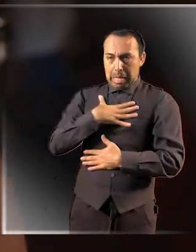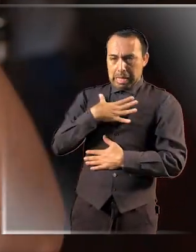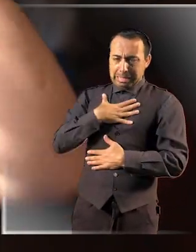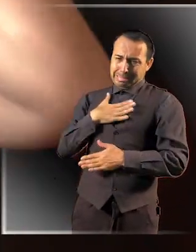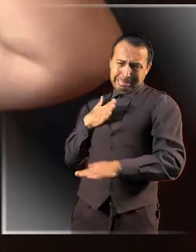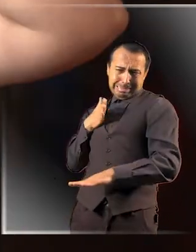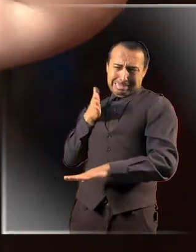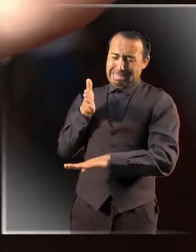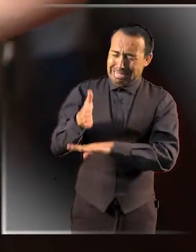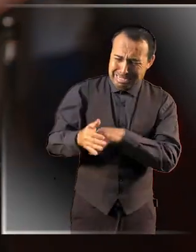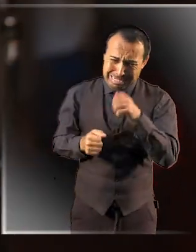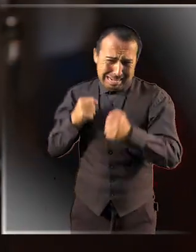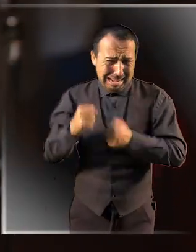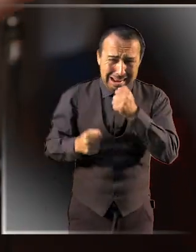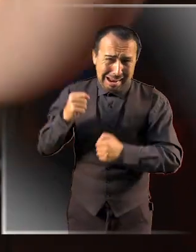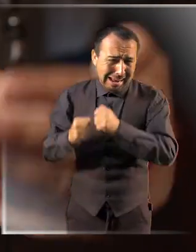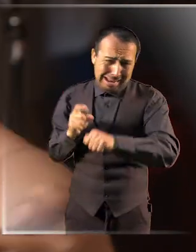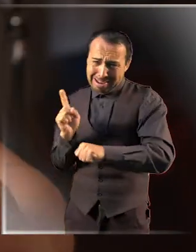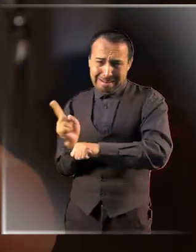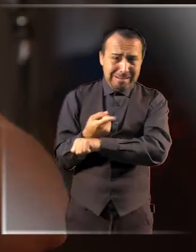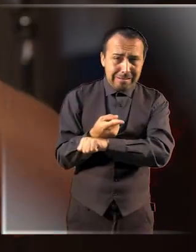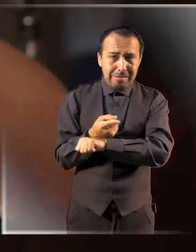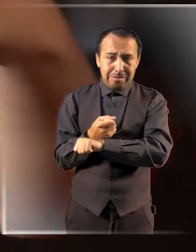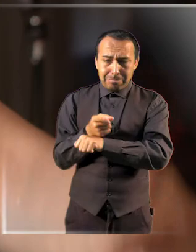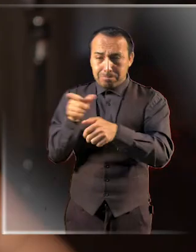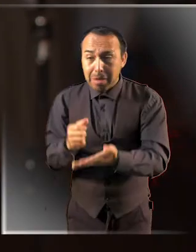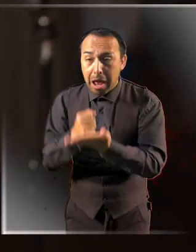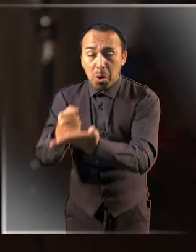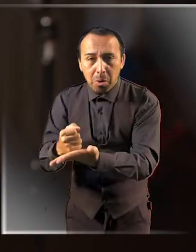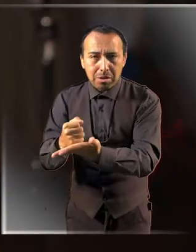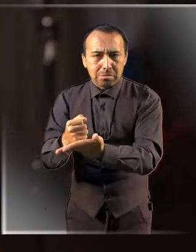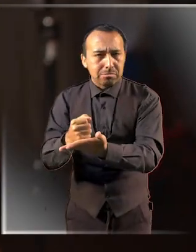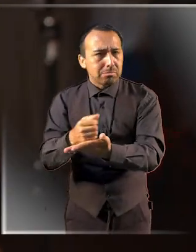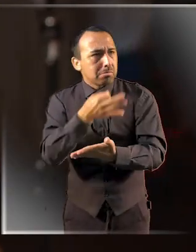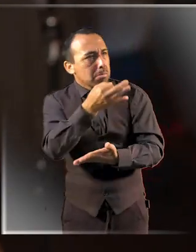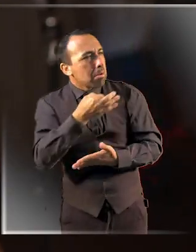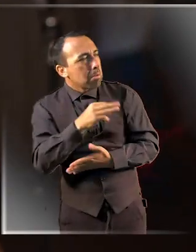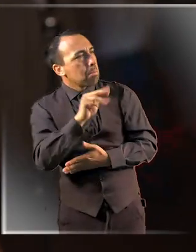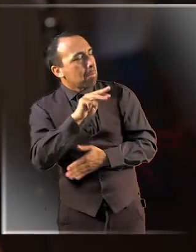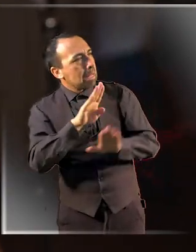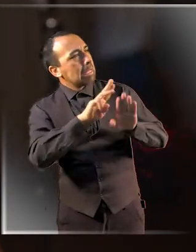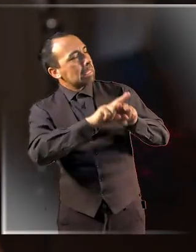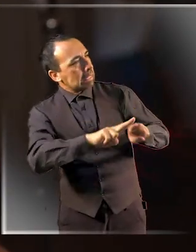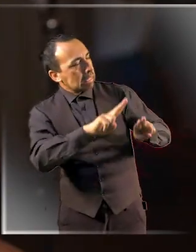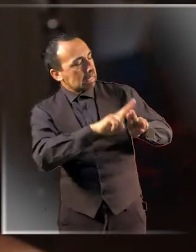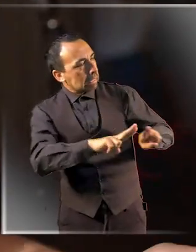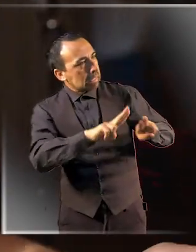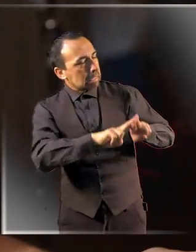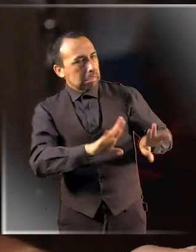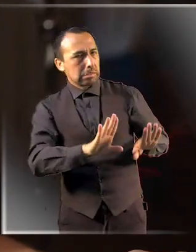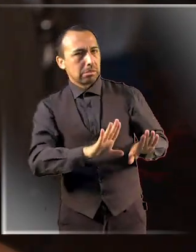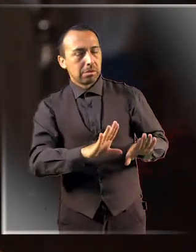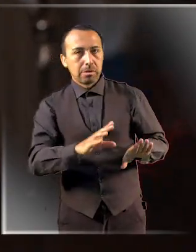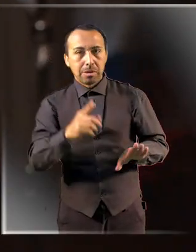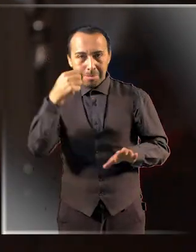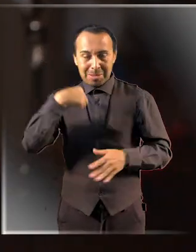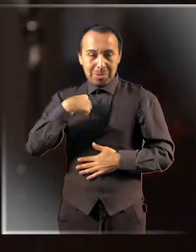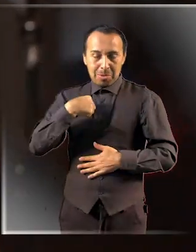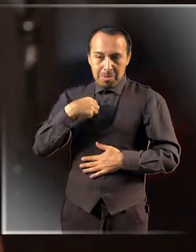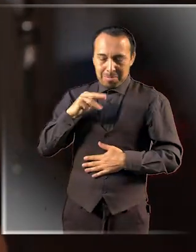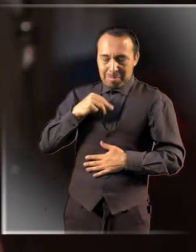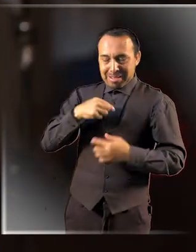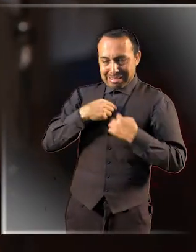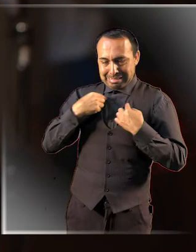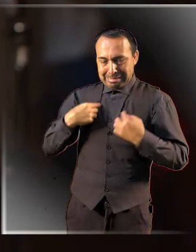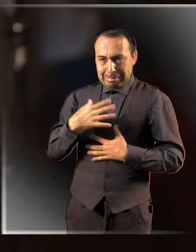mamá saltó rejas, saltó toda la muralla y llegó inmediatamente hacia él. Y él que me dijo, mamá, estate tranquilo, si estoy bien. Pero